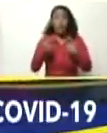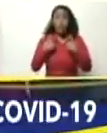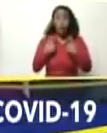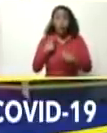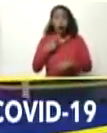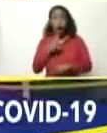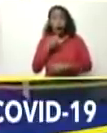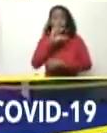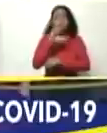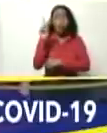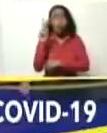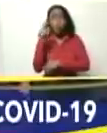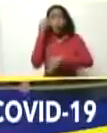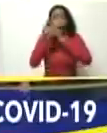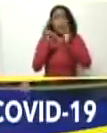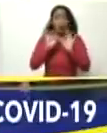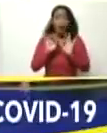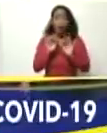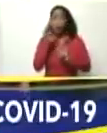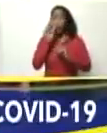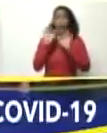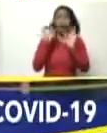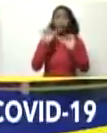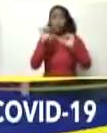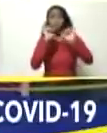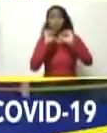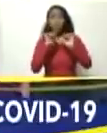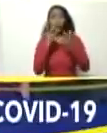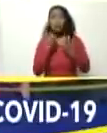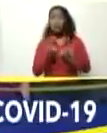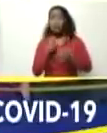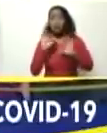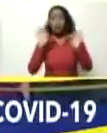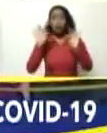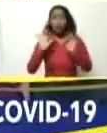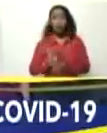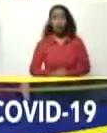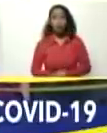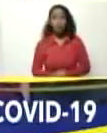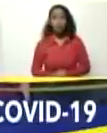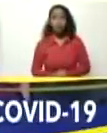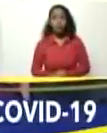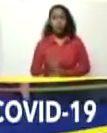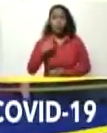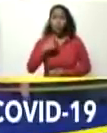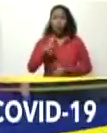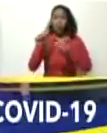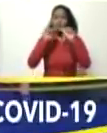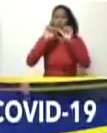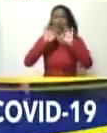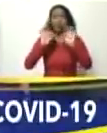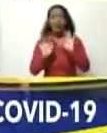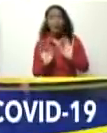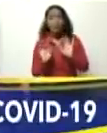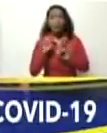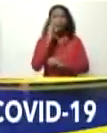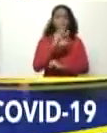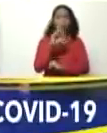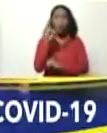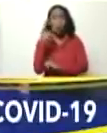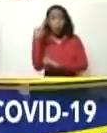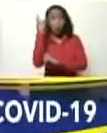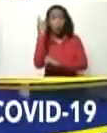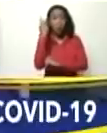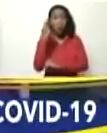pasar 31, ¿así? ¿Seco? ¿Ah? Voy a pasar seco el 31 y el primero, dice la